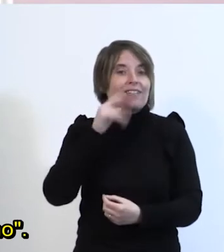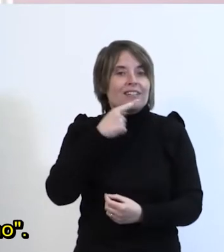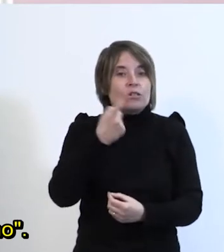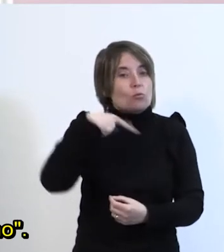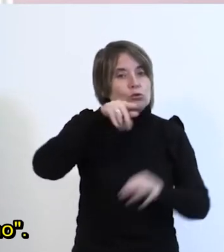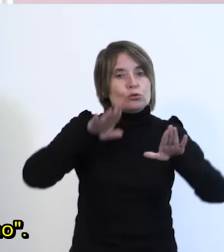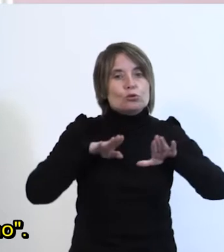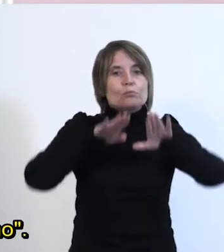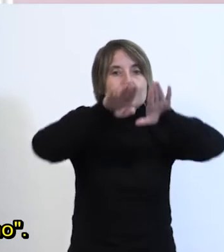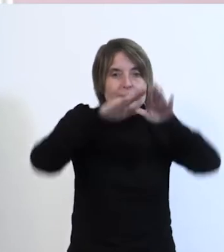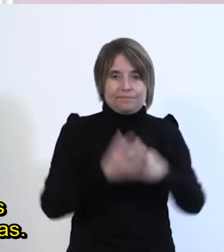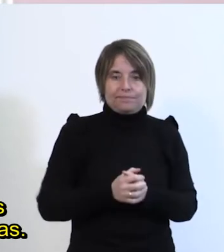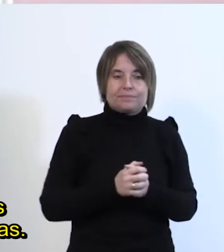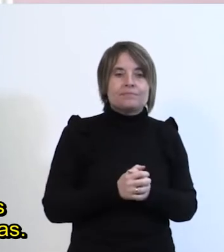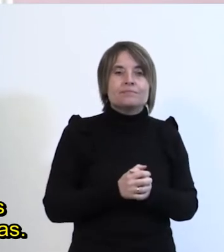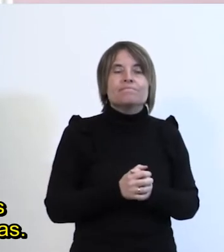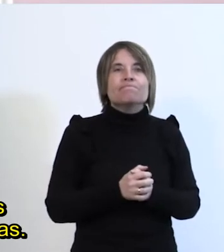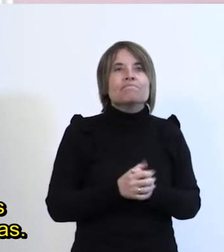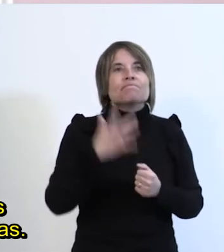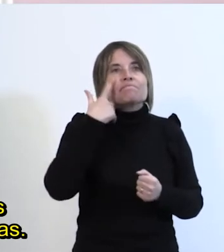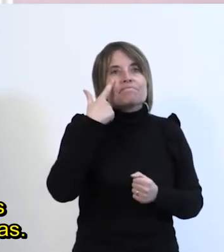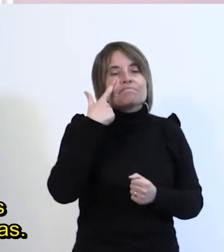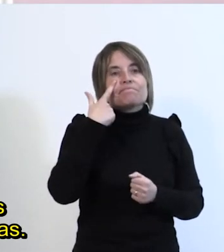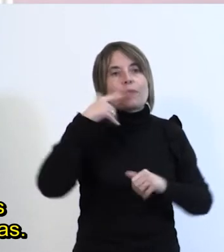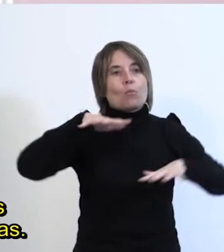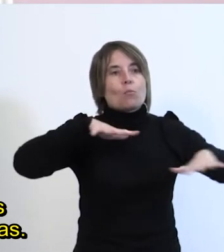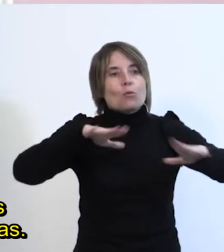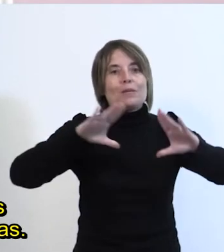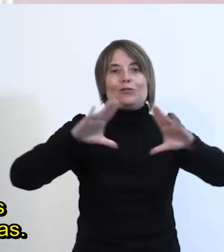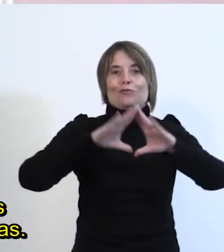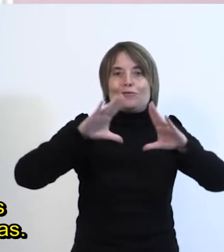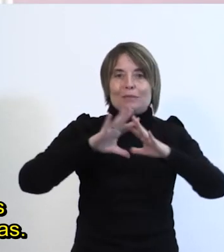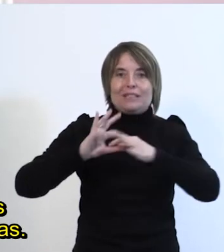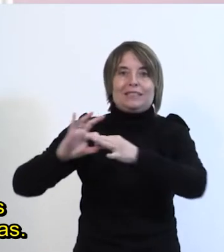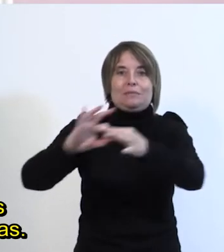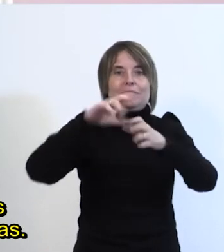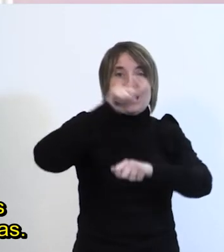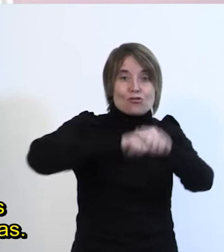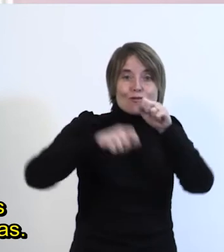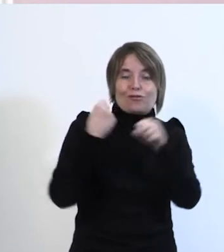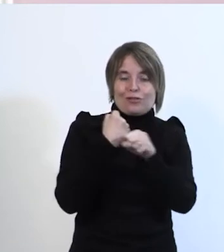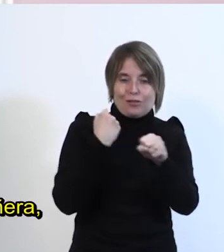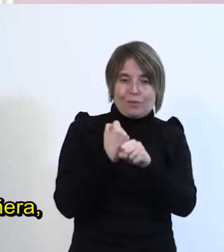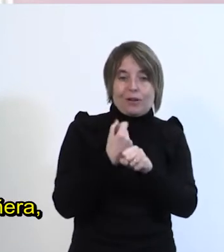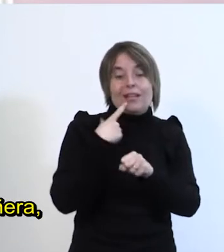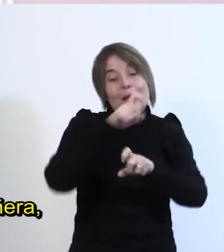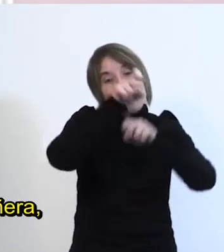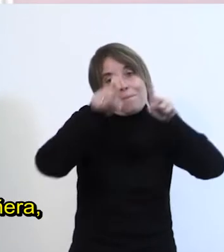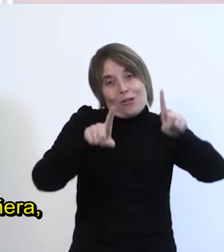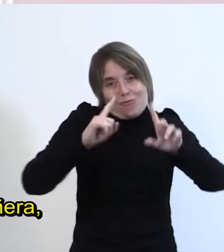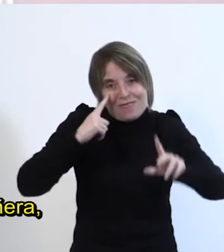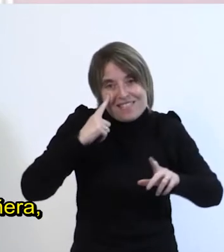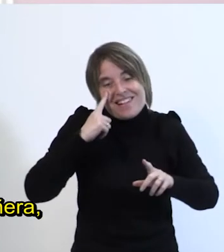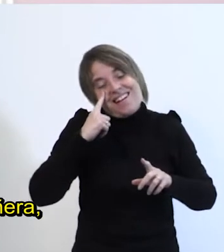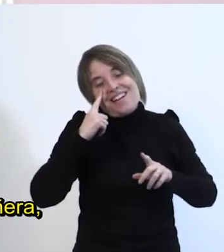contabas, Morena, vais de la mano, por lo menos en los movimientos y asociaciones que tú trabajas. Y deja la